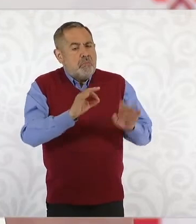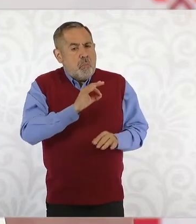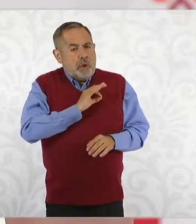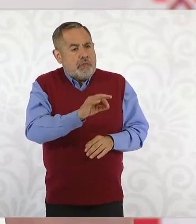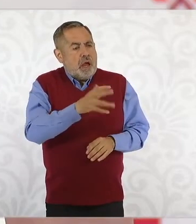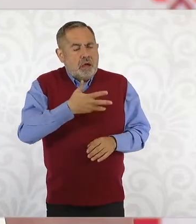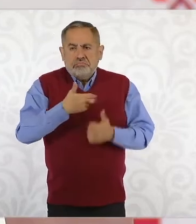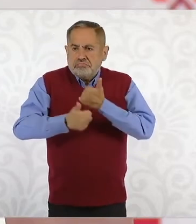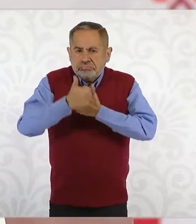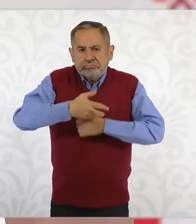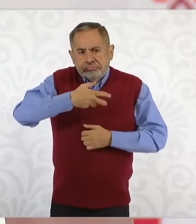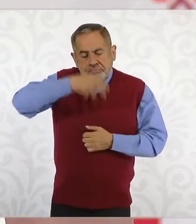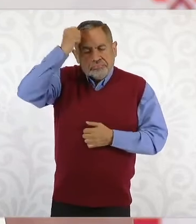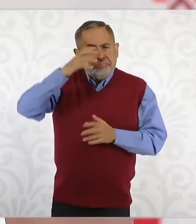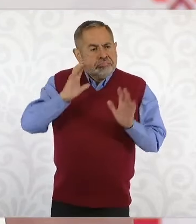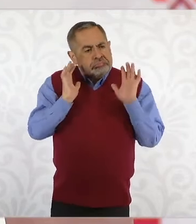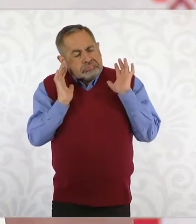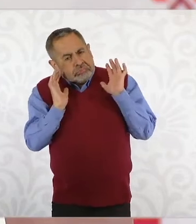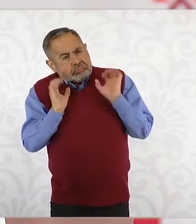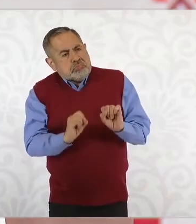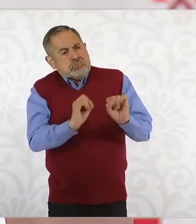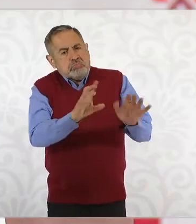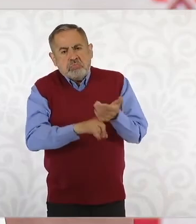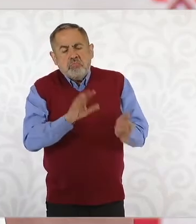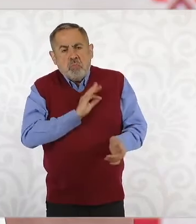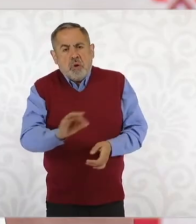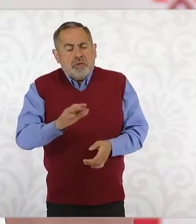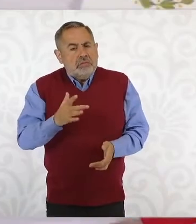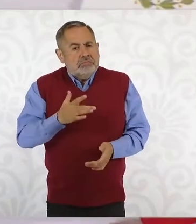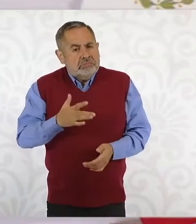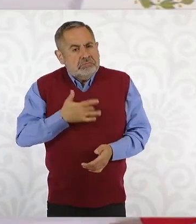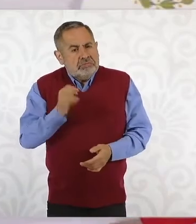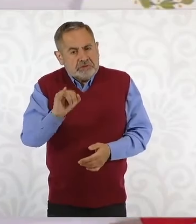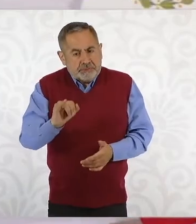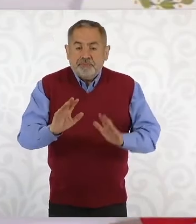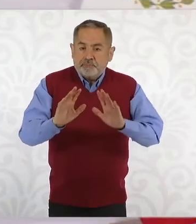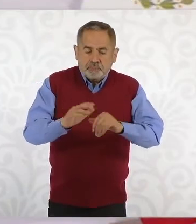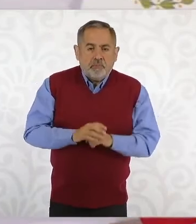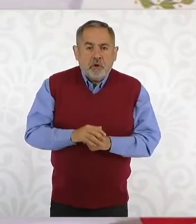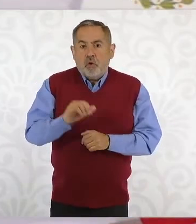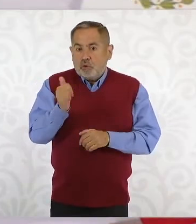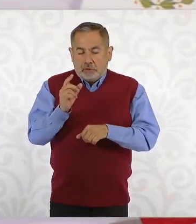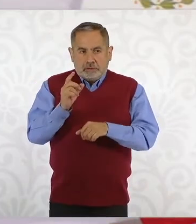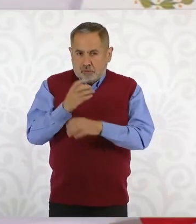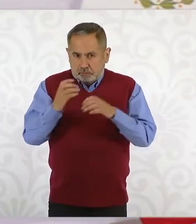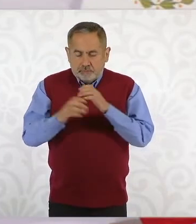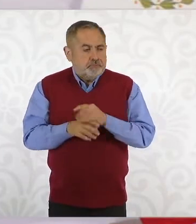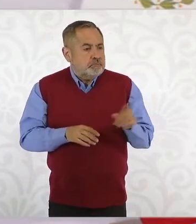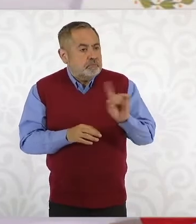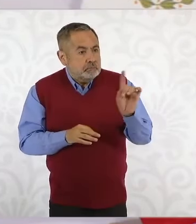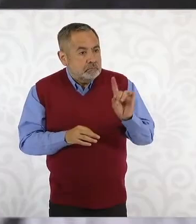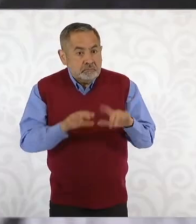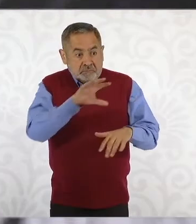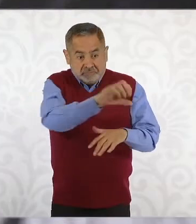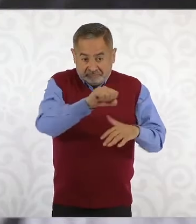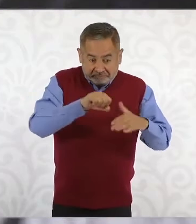persona pueda competir. Otra cuestión es si ya en el transcurso, por alguna cuestión, se le vincula a